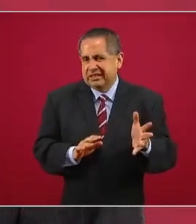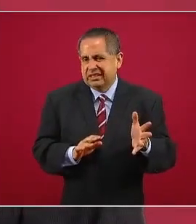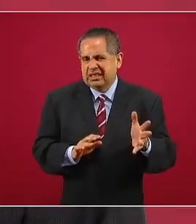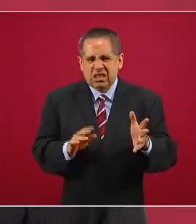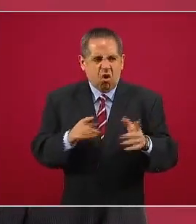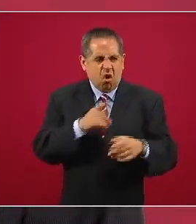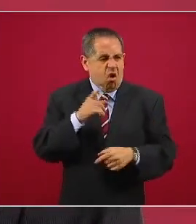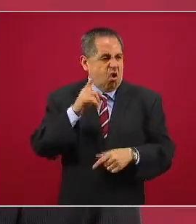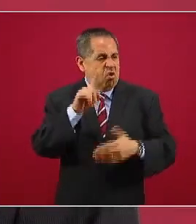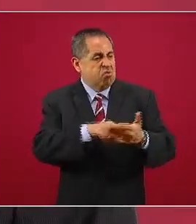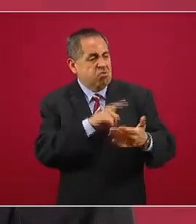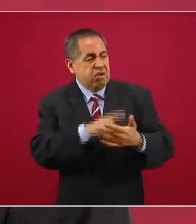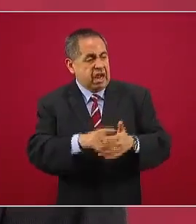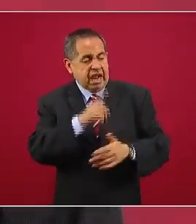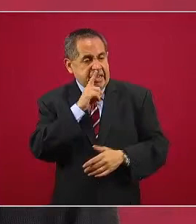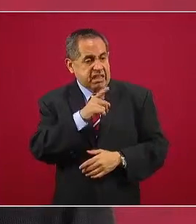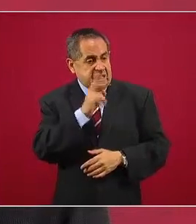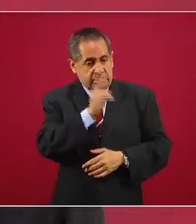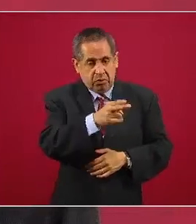hay censura,